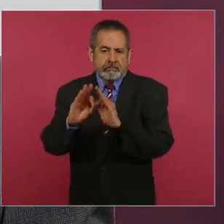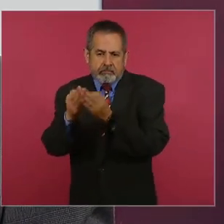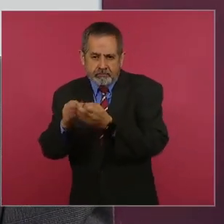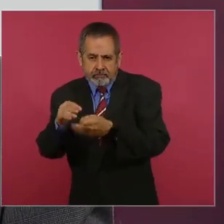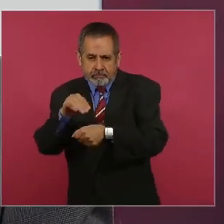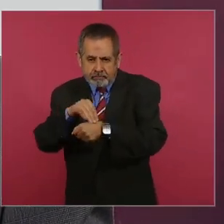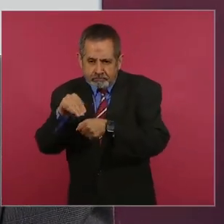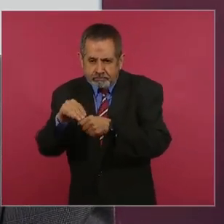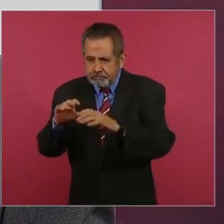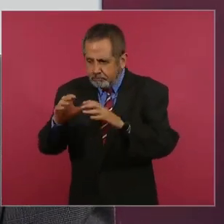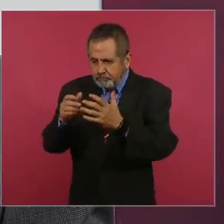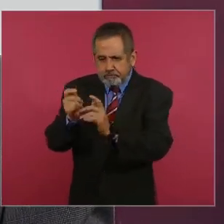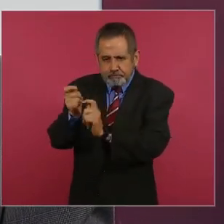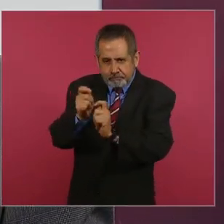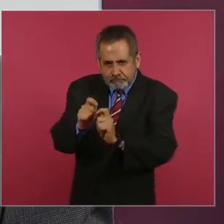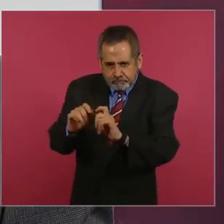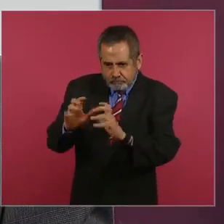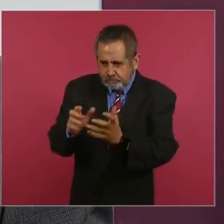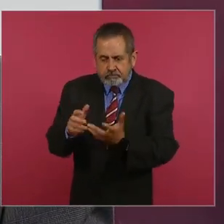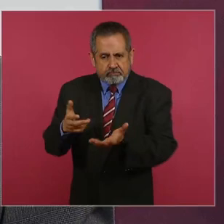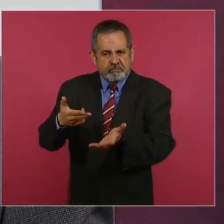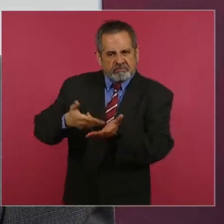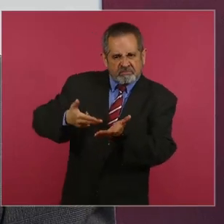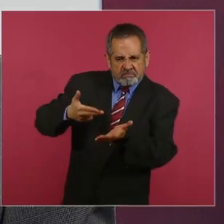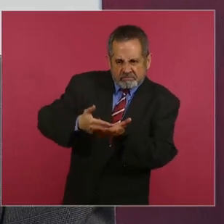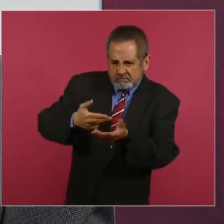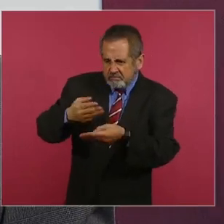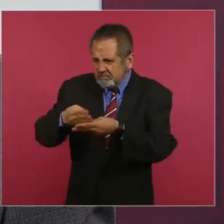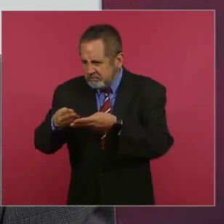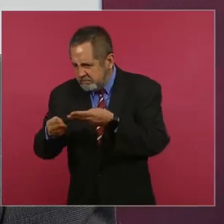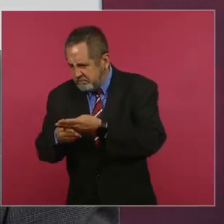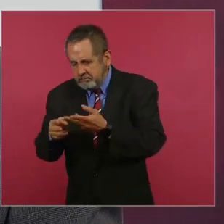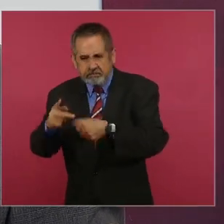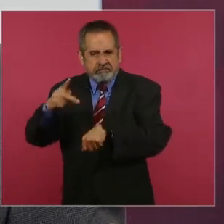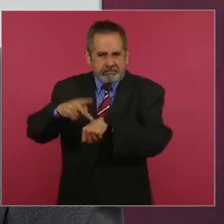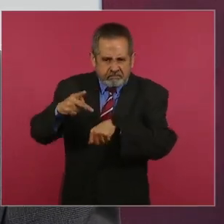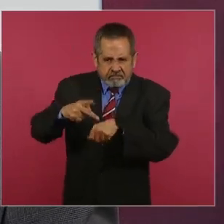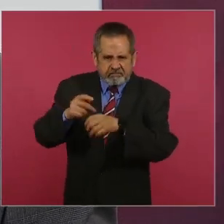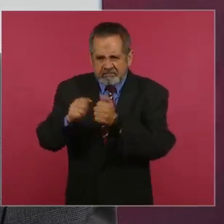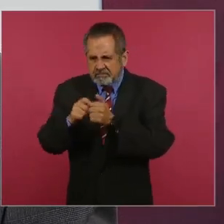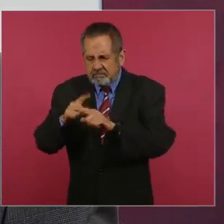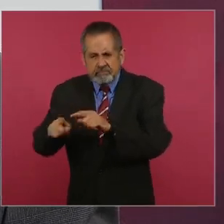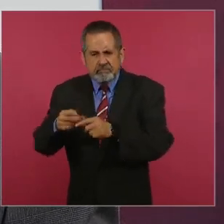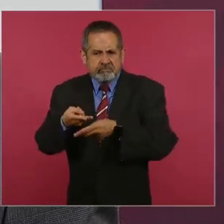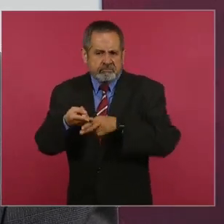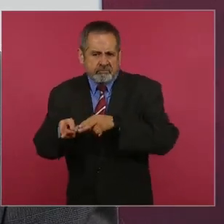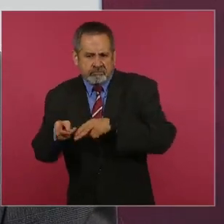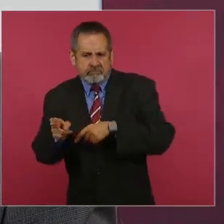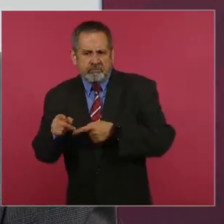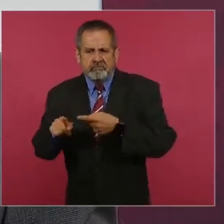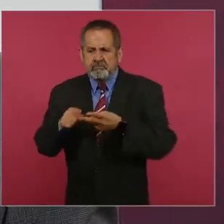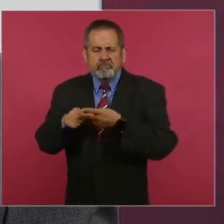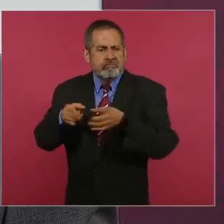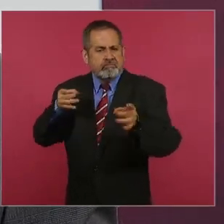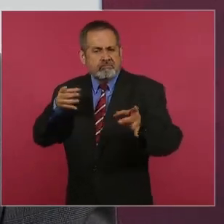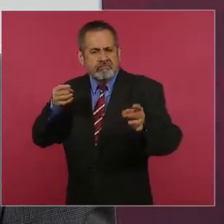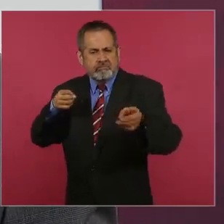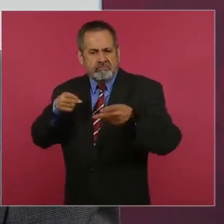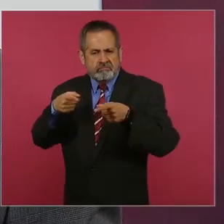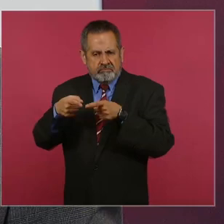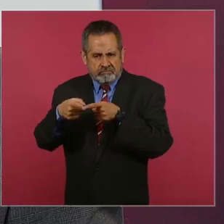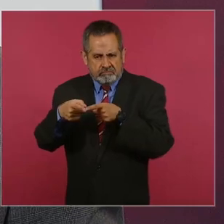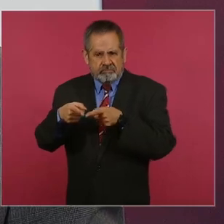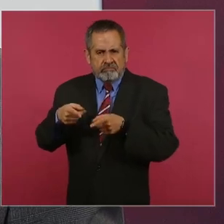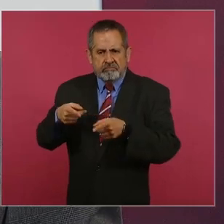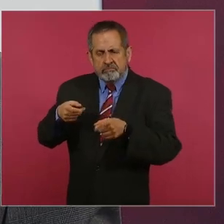de esculturas, de herramientas de lítica o piedra, de navajas, de puntas de flecha, una